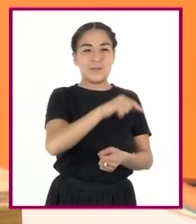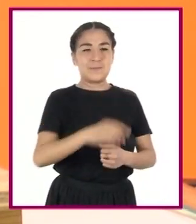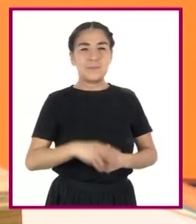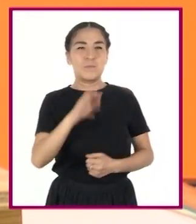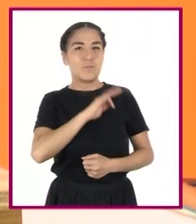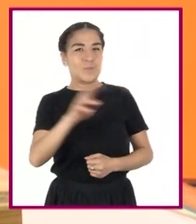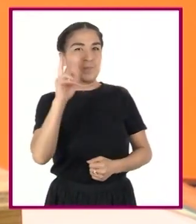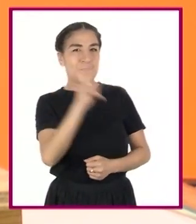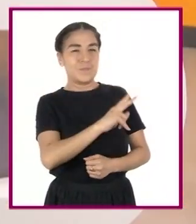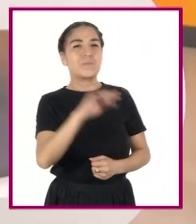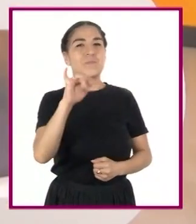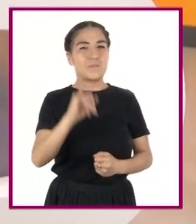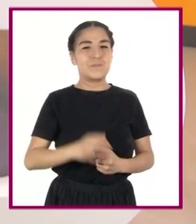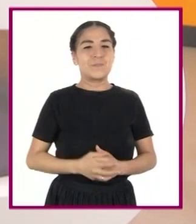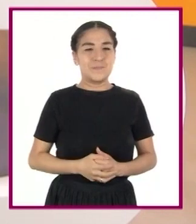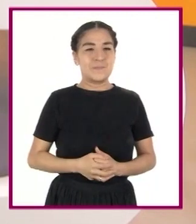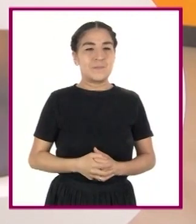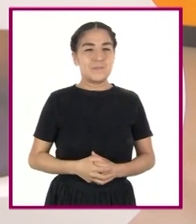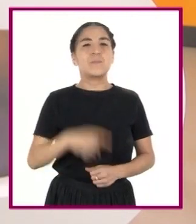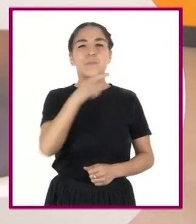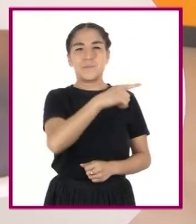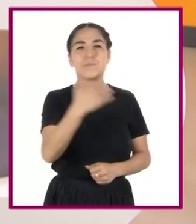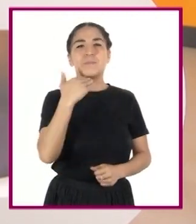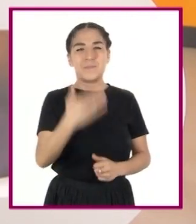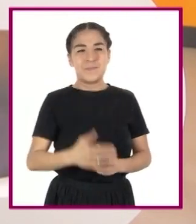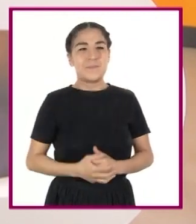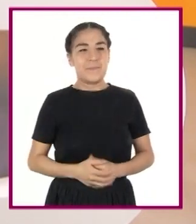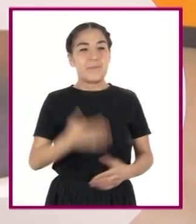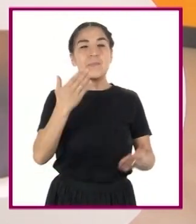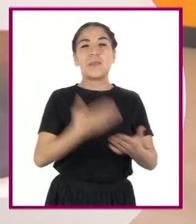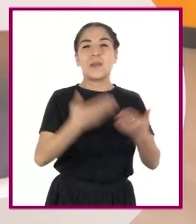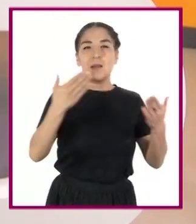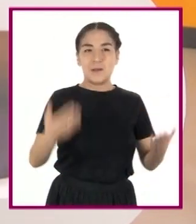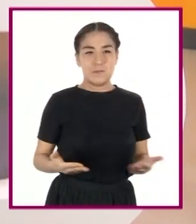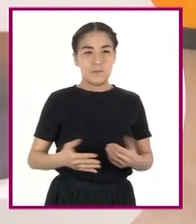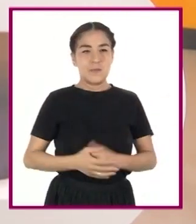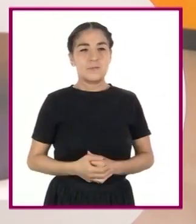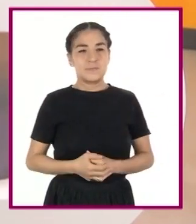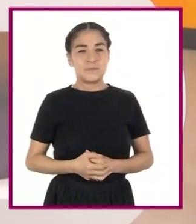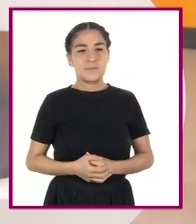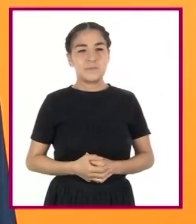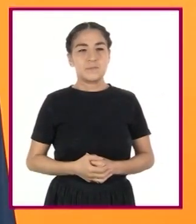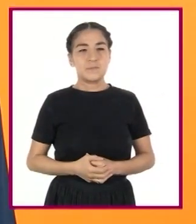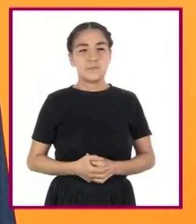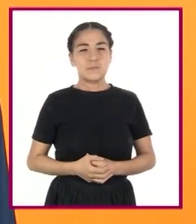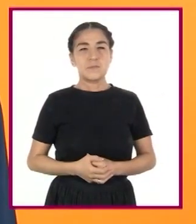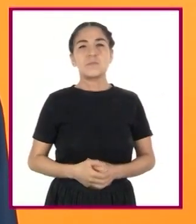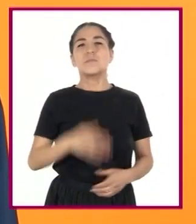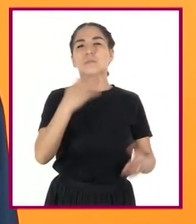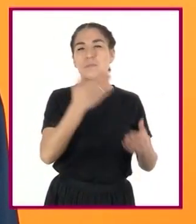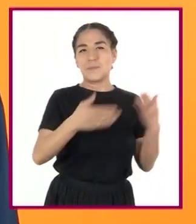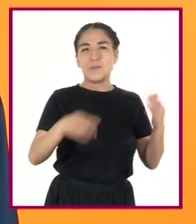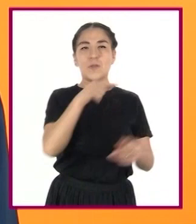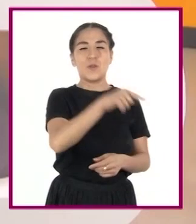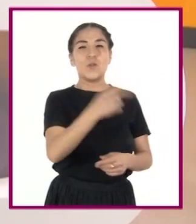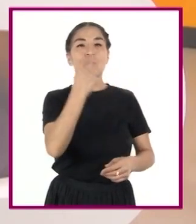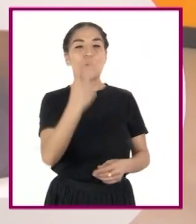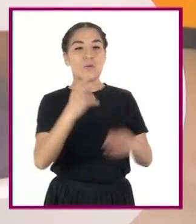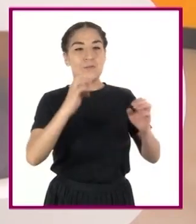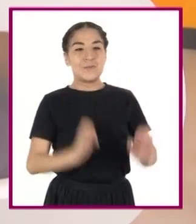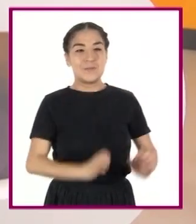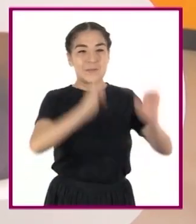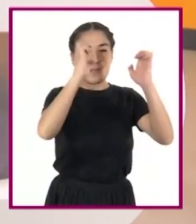ver? Sí, es correcto. Ahora tenemos estos dos edificios